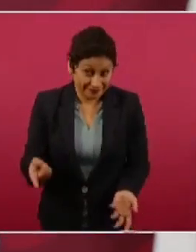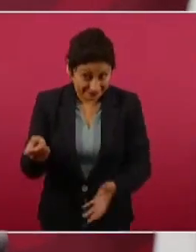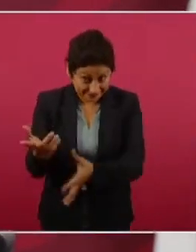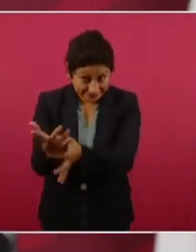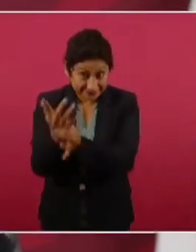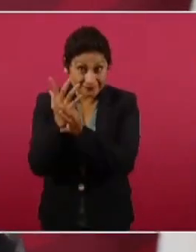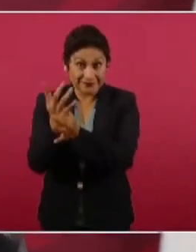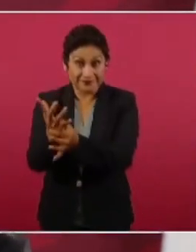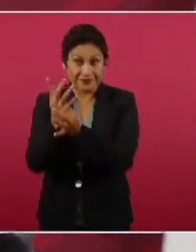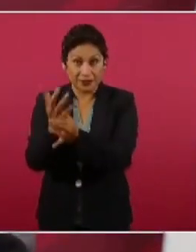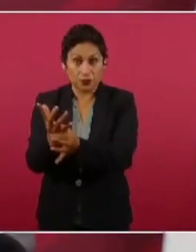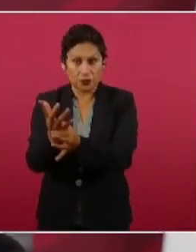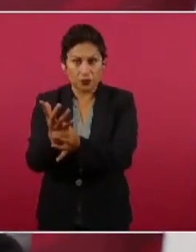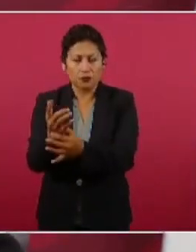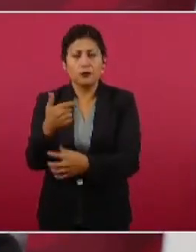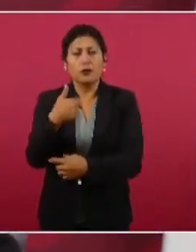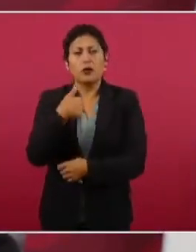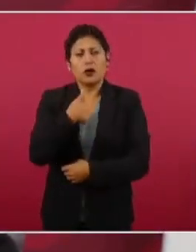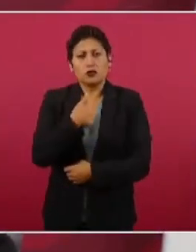lo respeto,